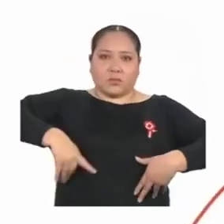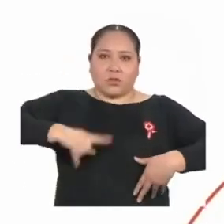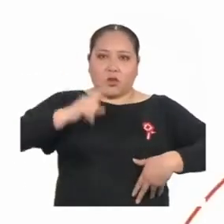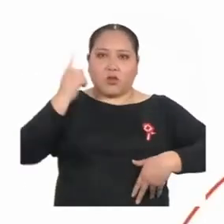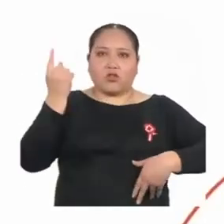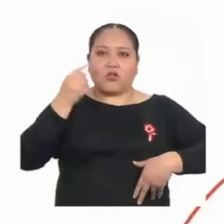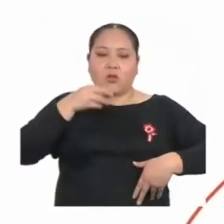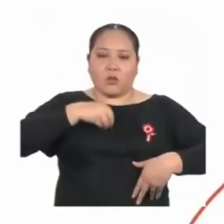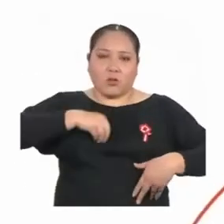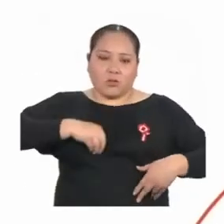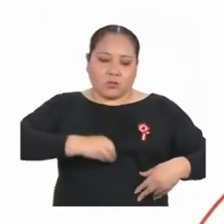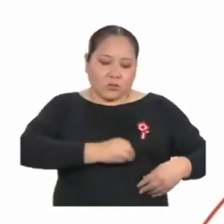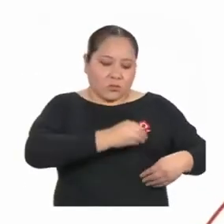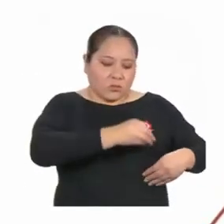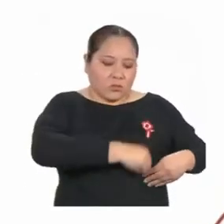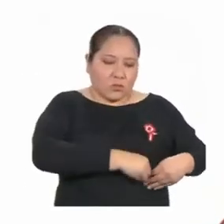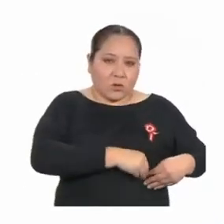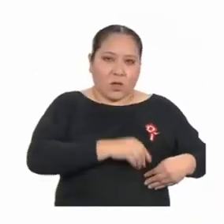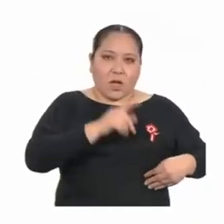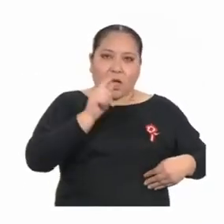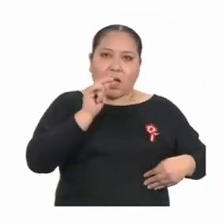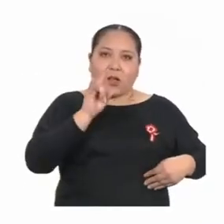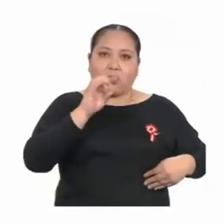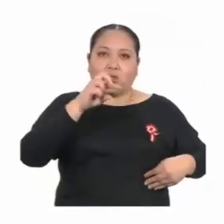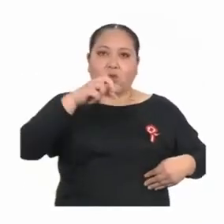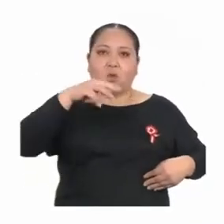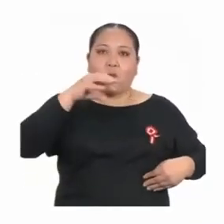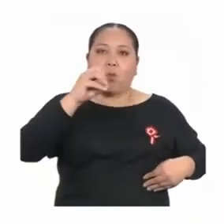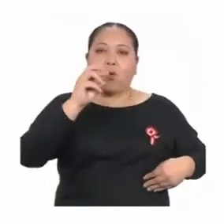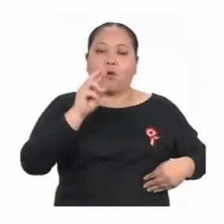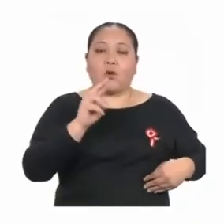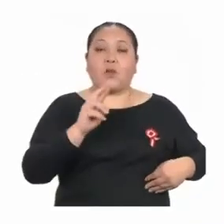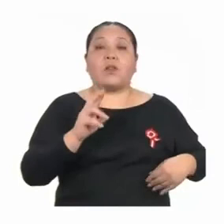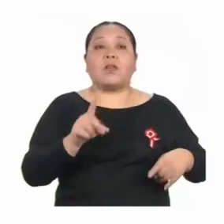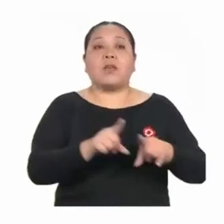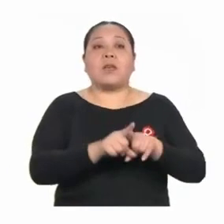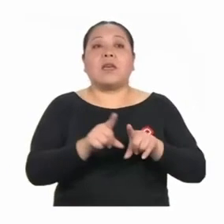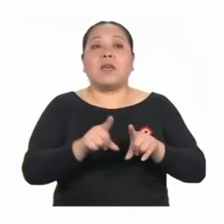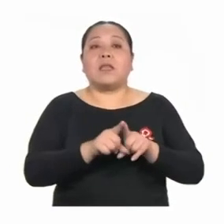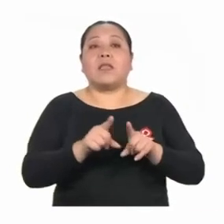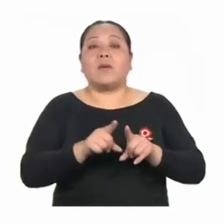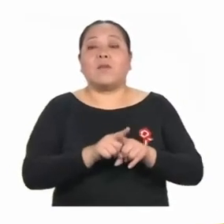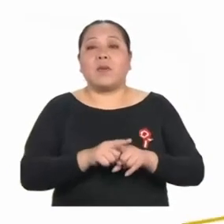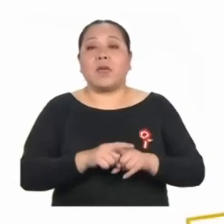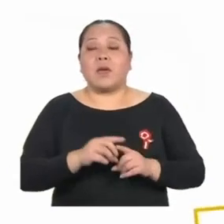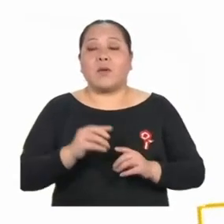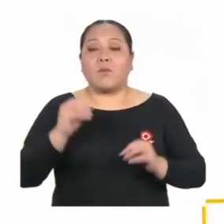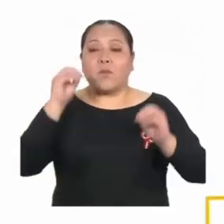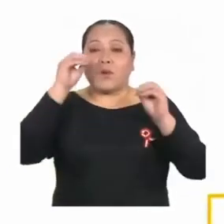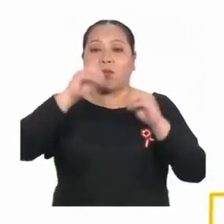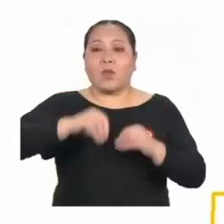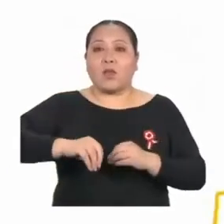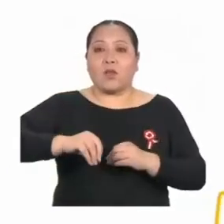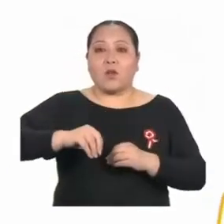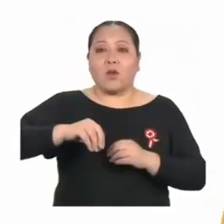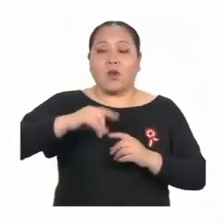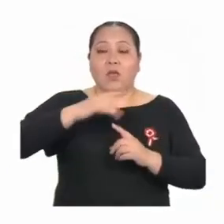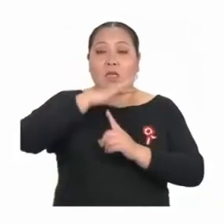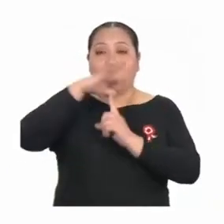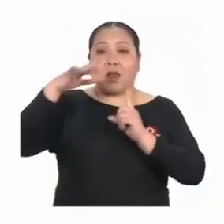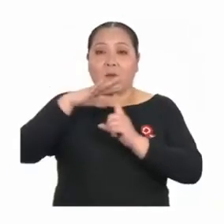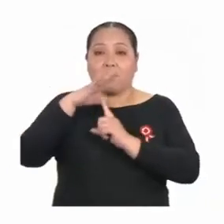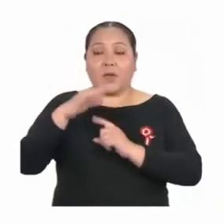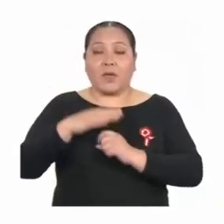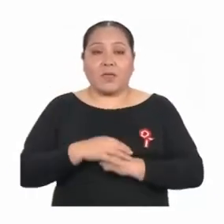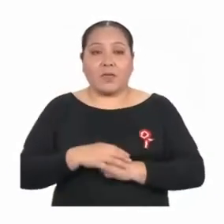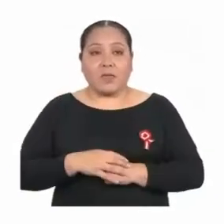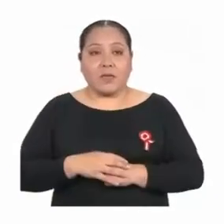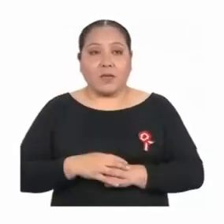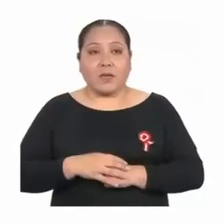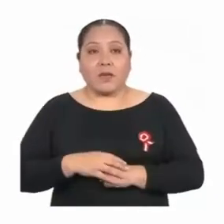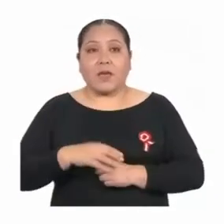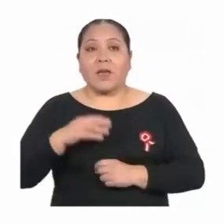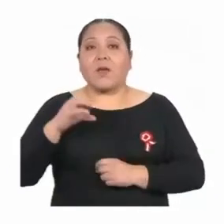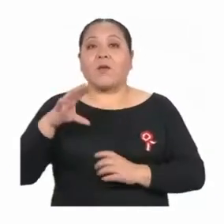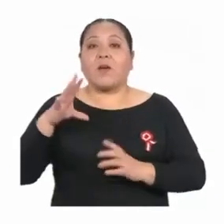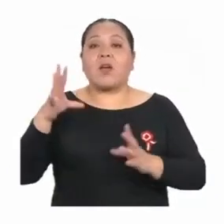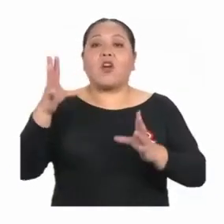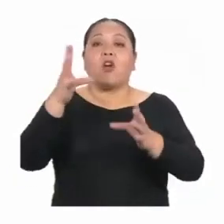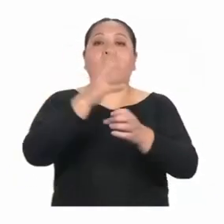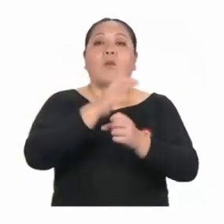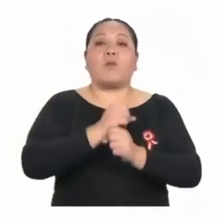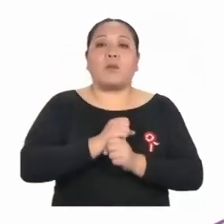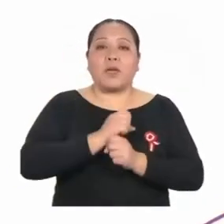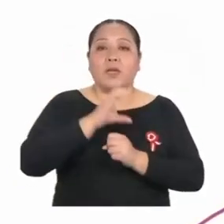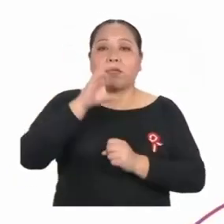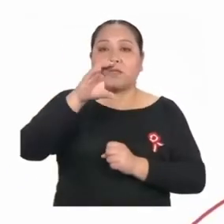invernadero. Una de las preocupaciones actuales es cómo encapsular el CO2 que se encuentra atrapado en la atmósfera. No hablo de reducir